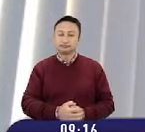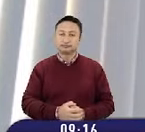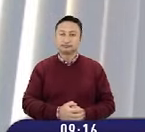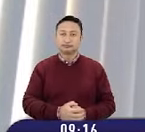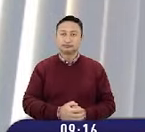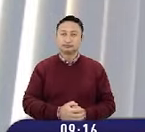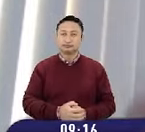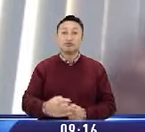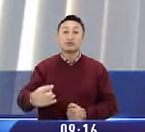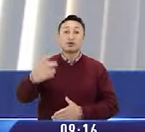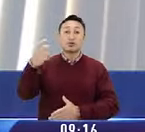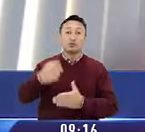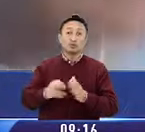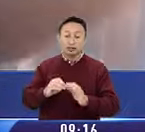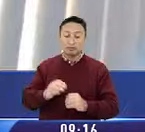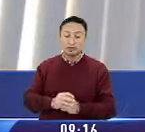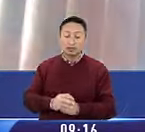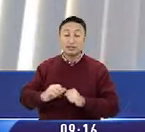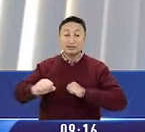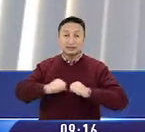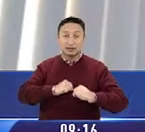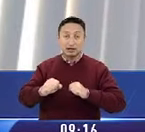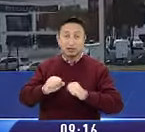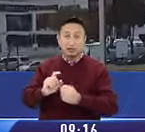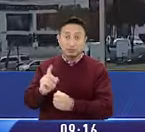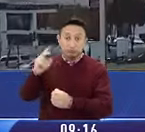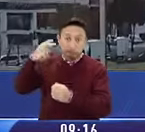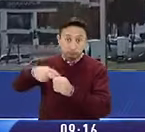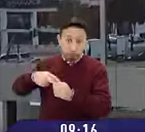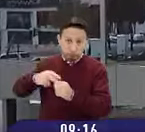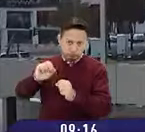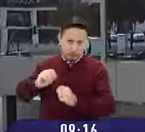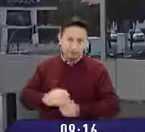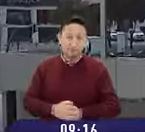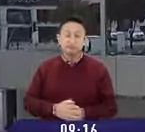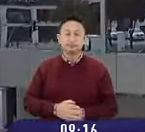corre la multa es solamente para el trámite de habilitarse. Informó José Mendieta.